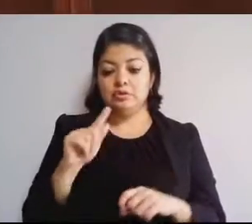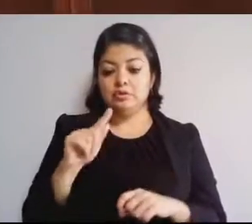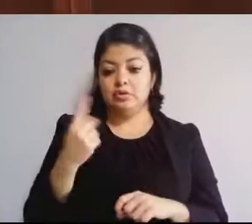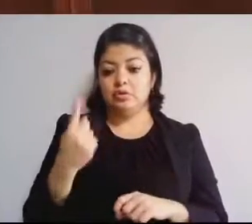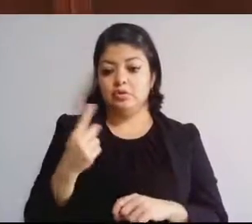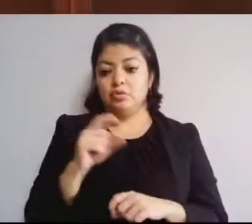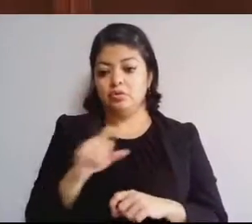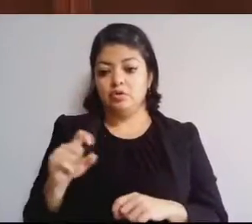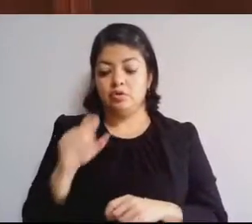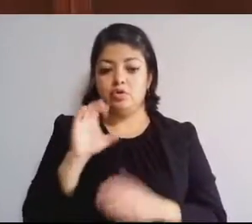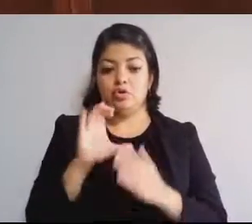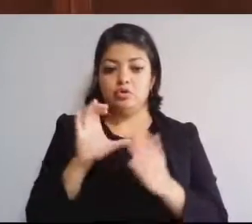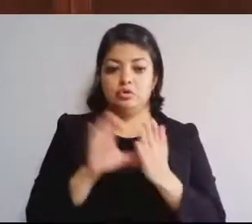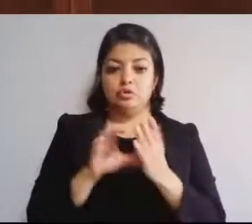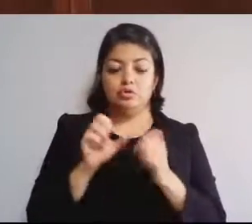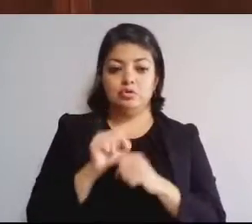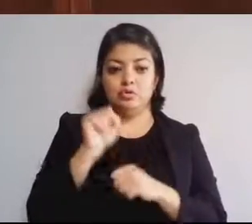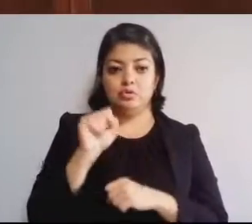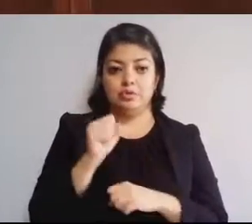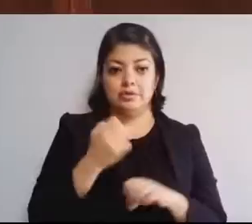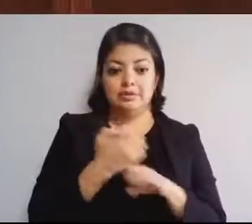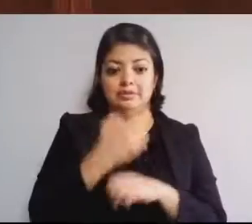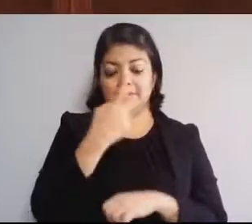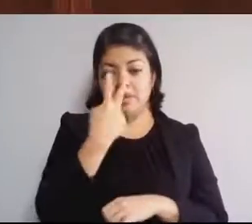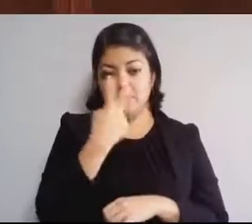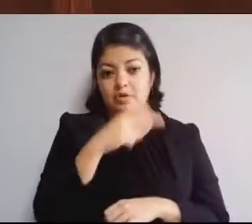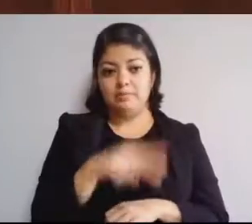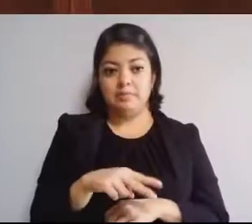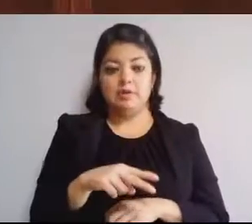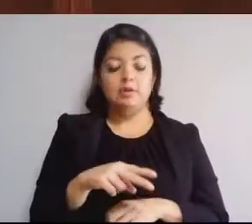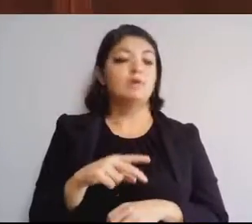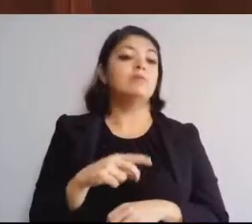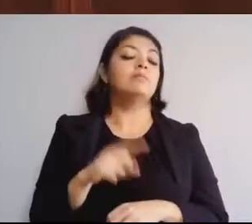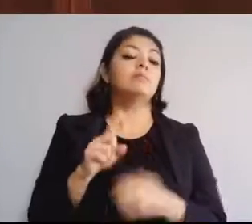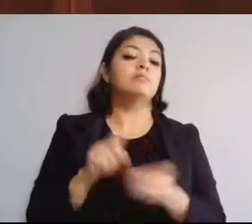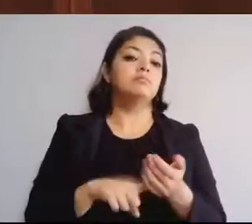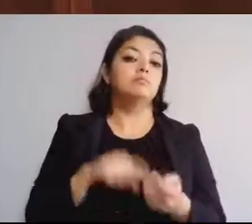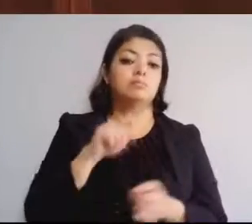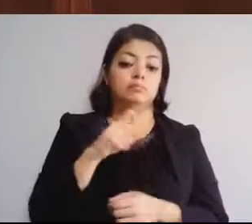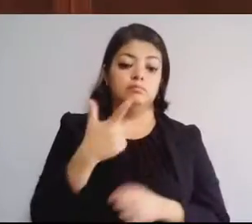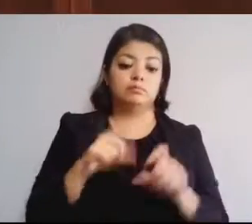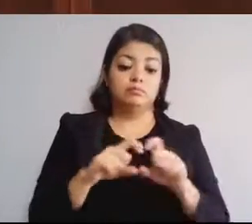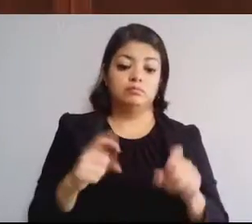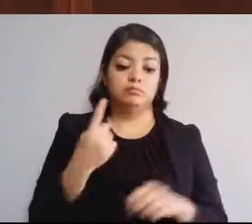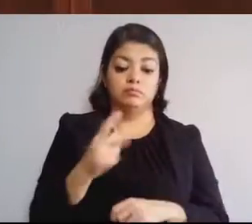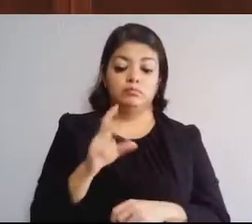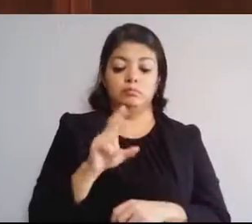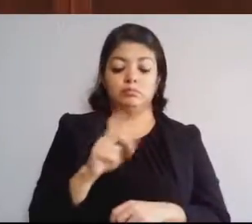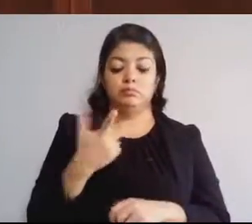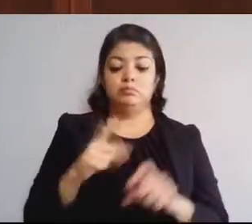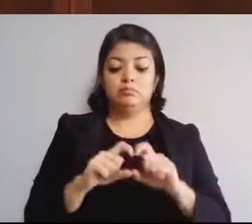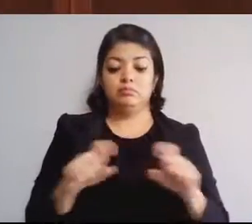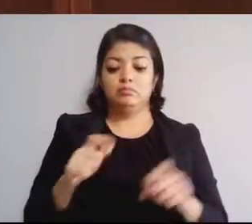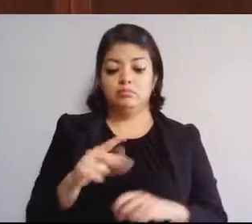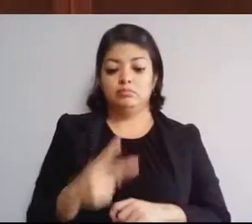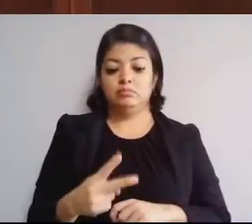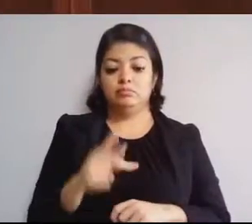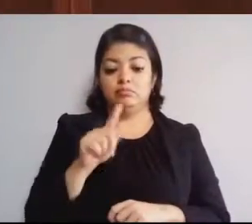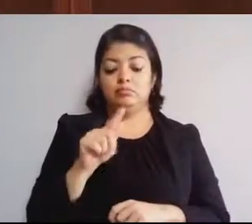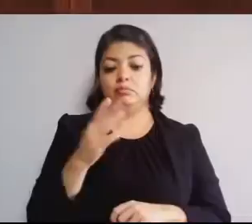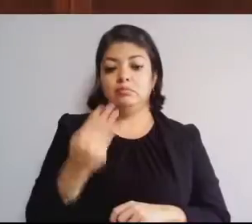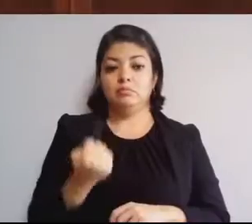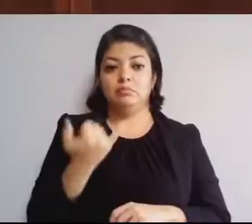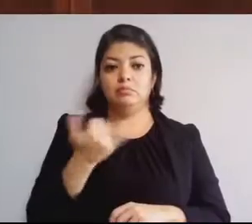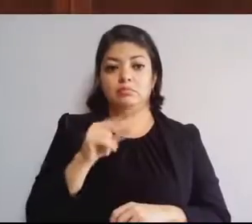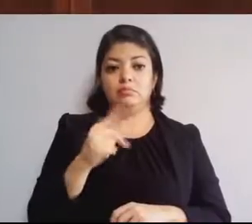de la Constitución Política del Estado Libre y Soberano de México, 28, fracción 1, 38, fracción 2, 79 y